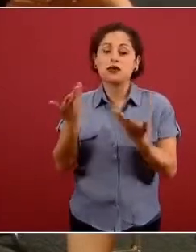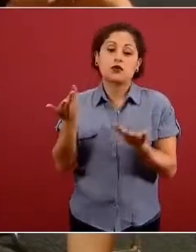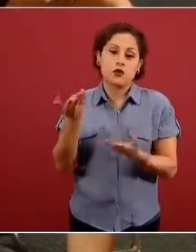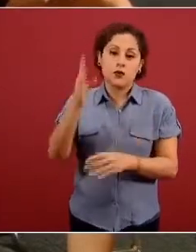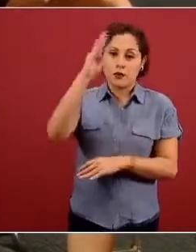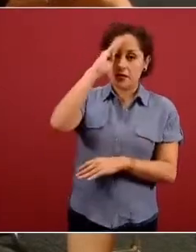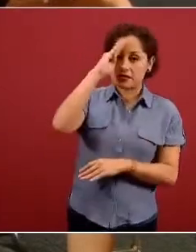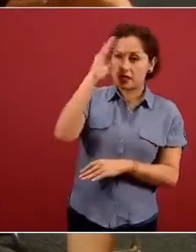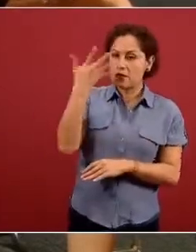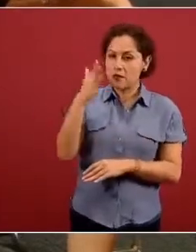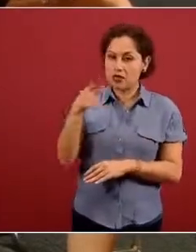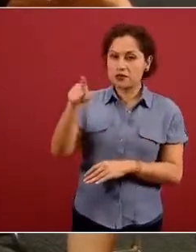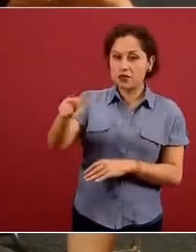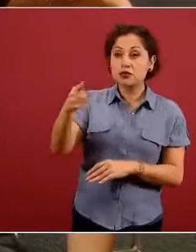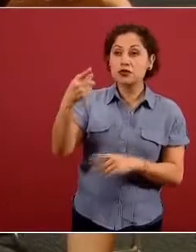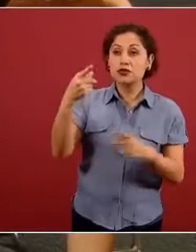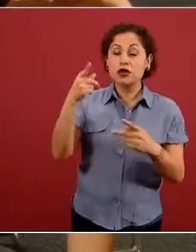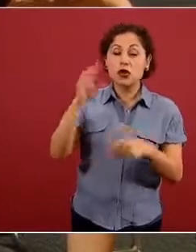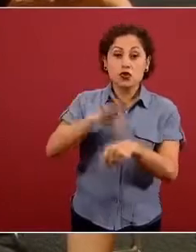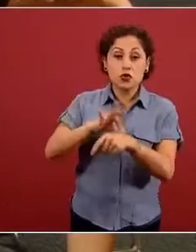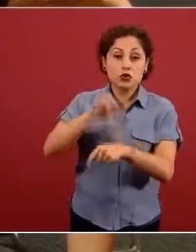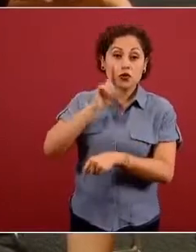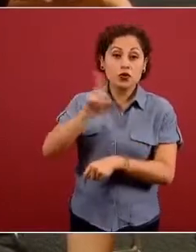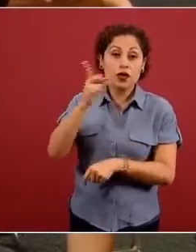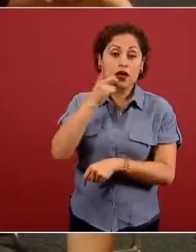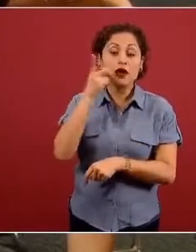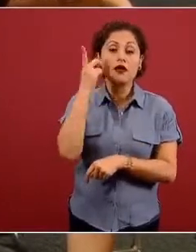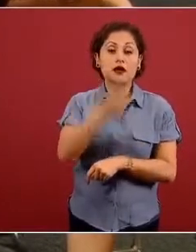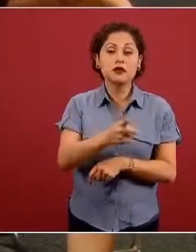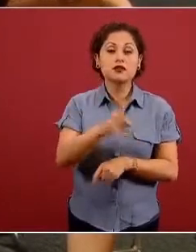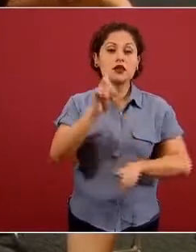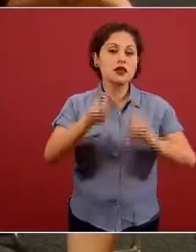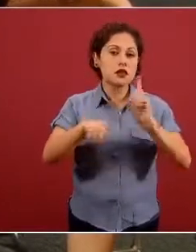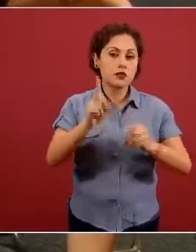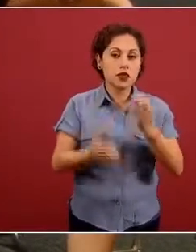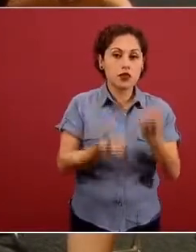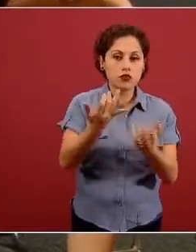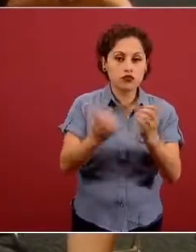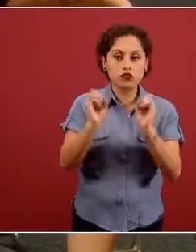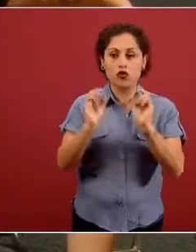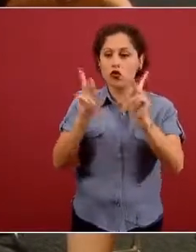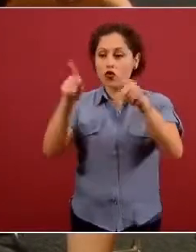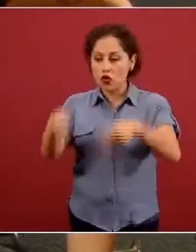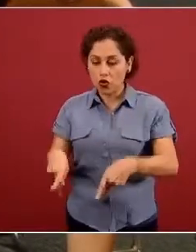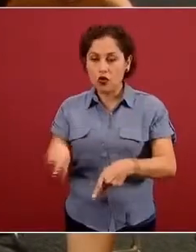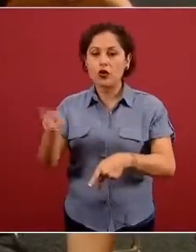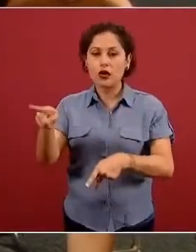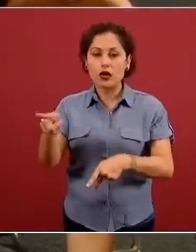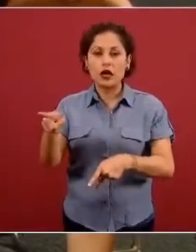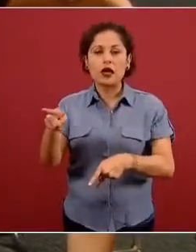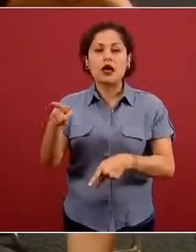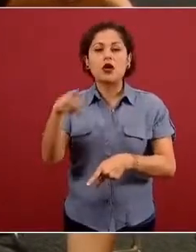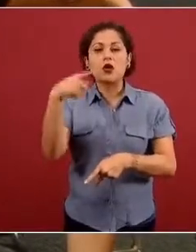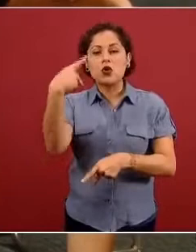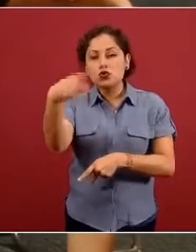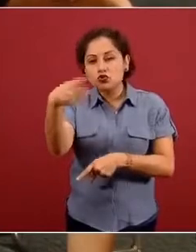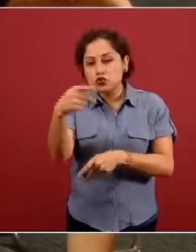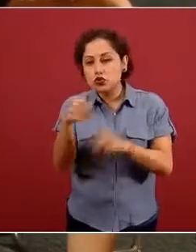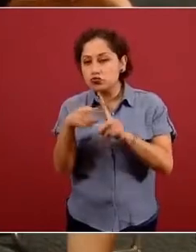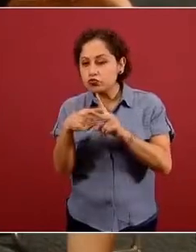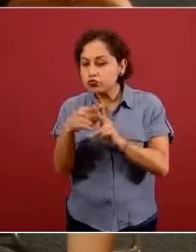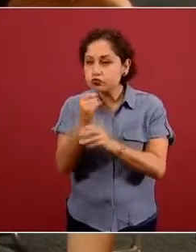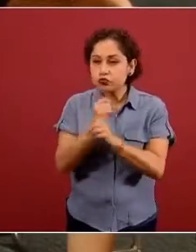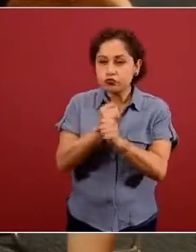cadáveres. O sea, realmente todavía a esta altura y dada el impacto que ha tenido las medidas de distanciamiento social, hay que estar